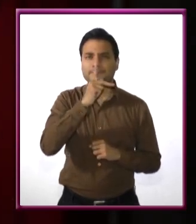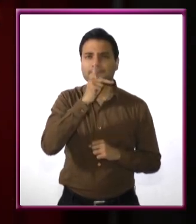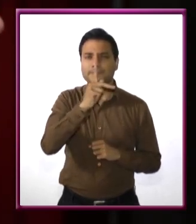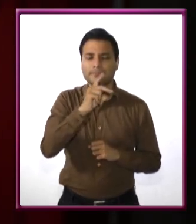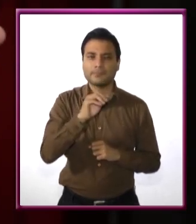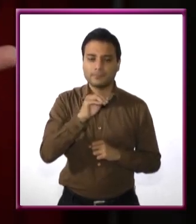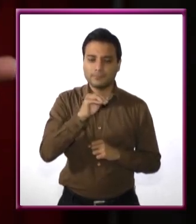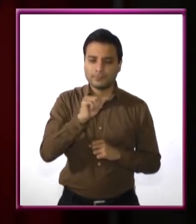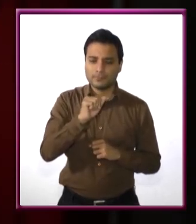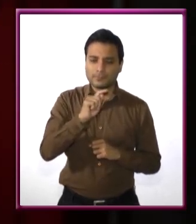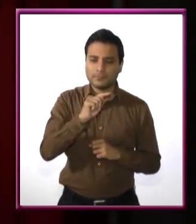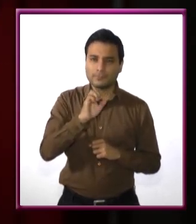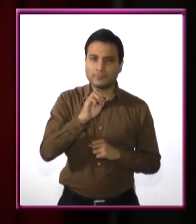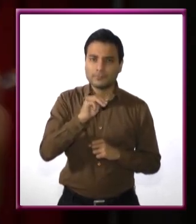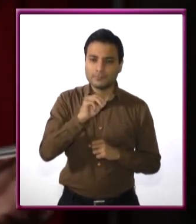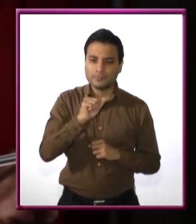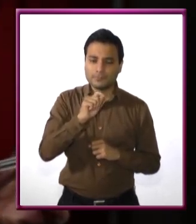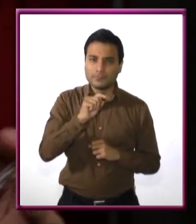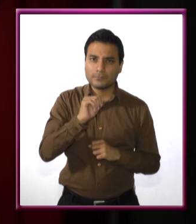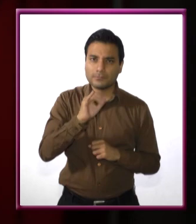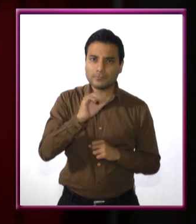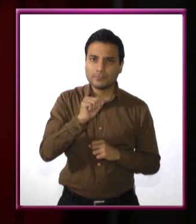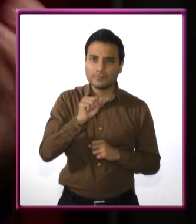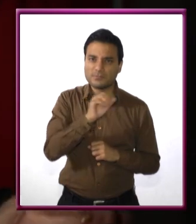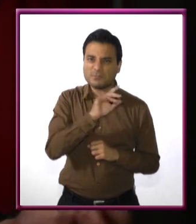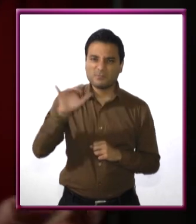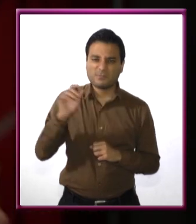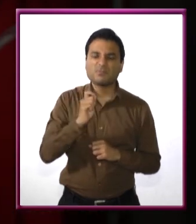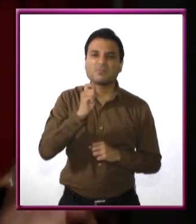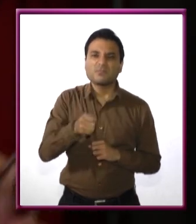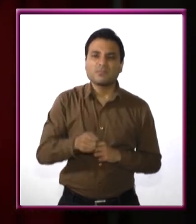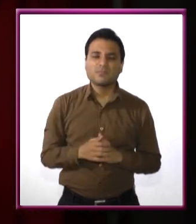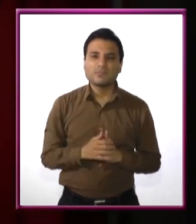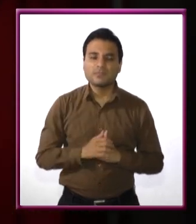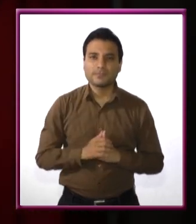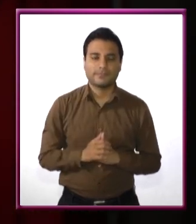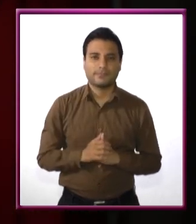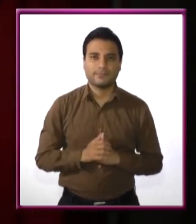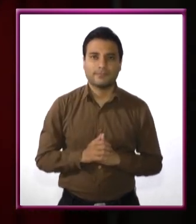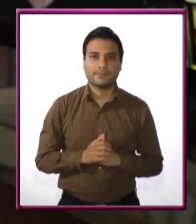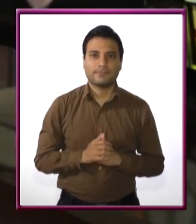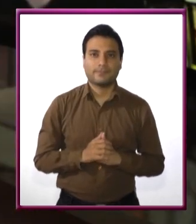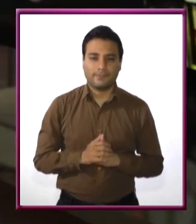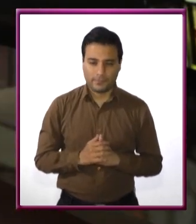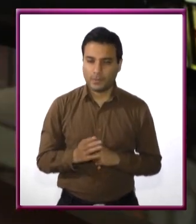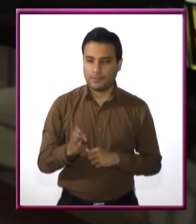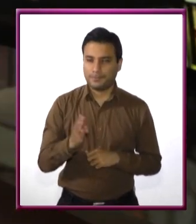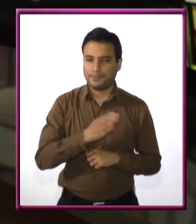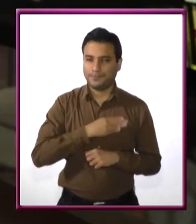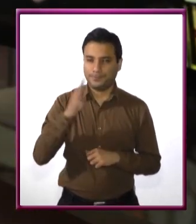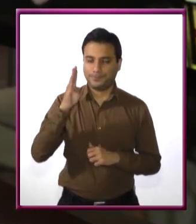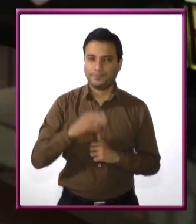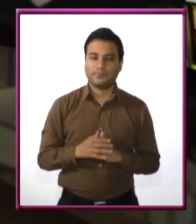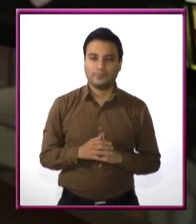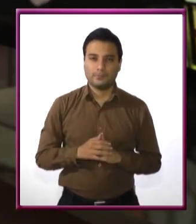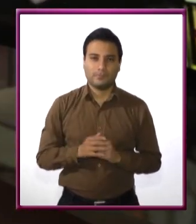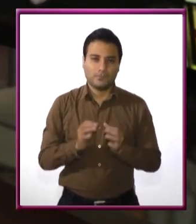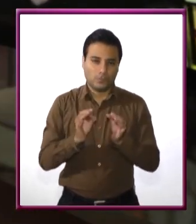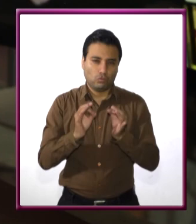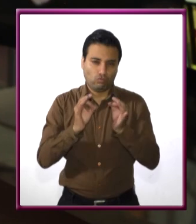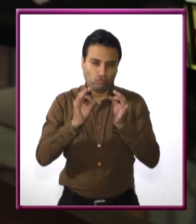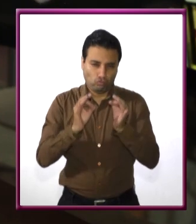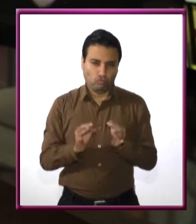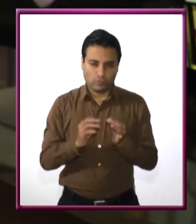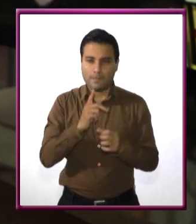palabra matemáticas, ¿qué nos dice? ¿Qué significado tiene? Bueno, nosotros